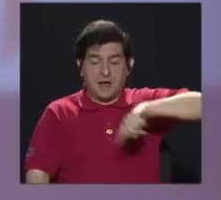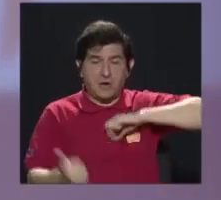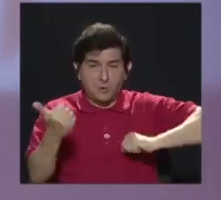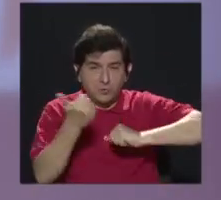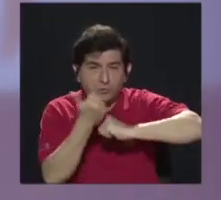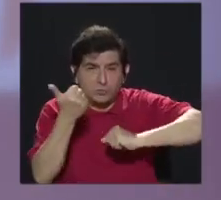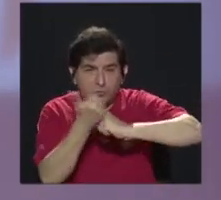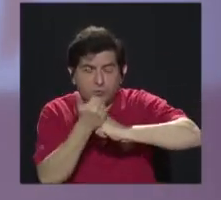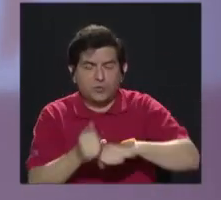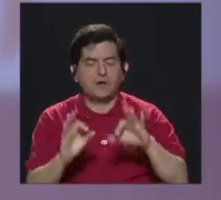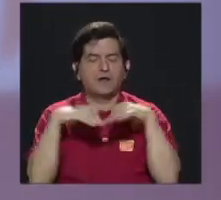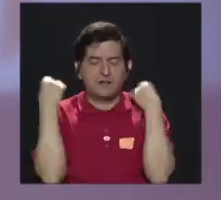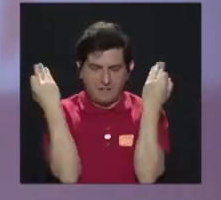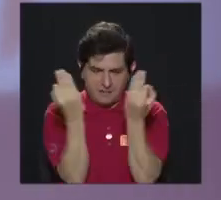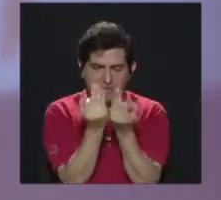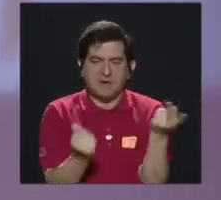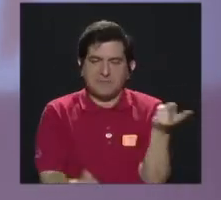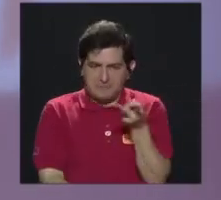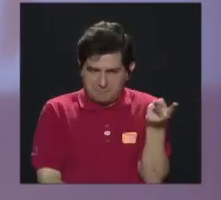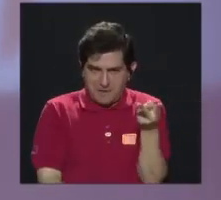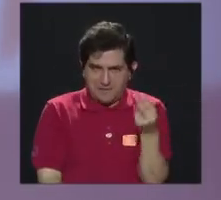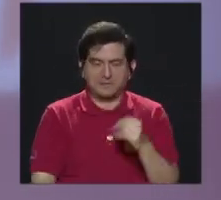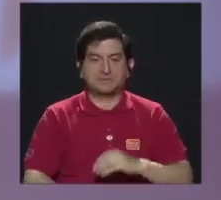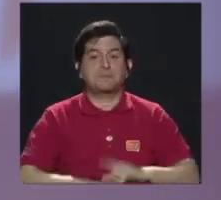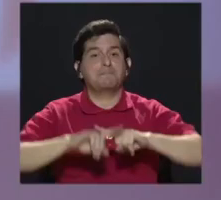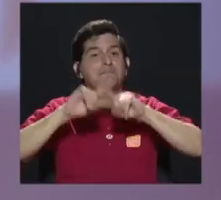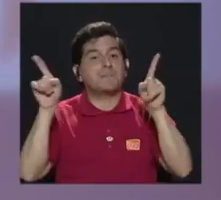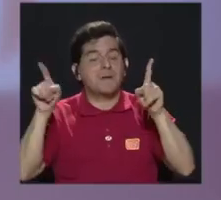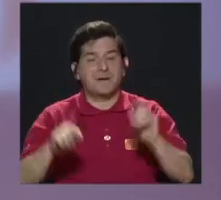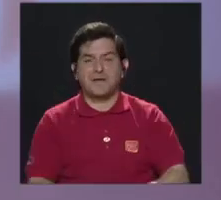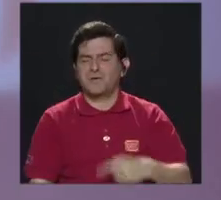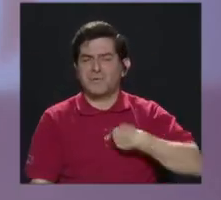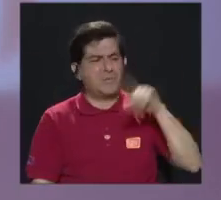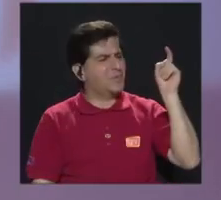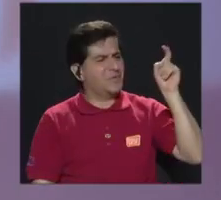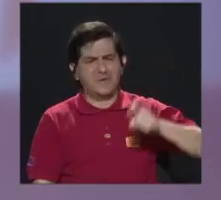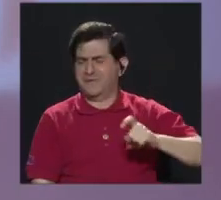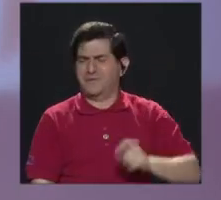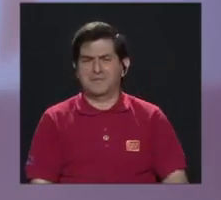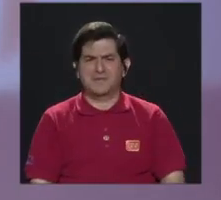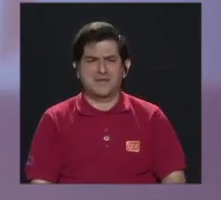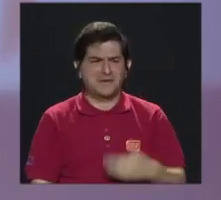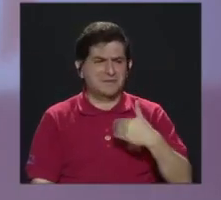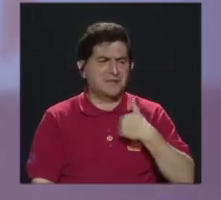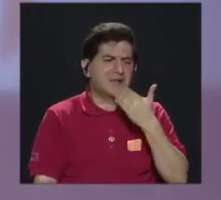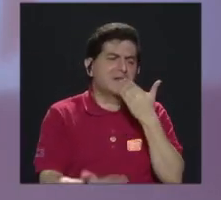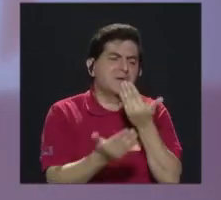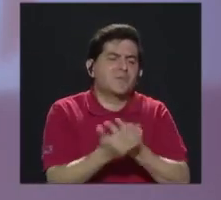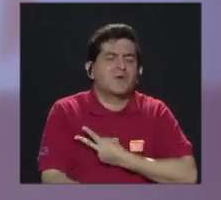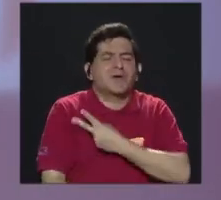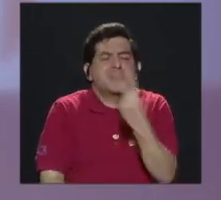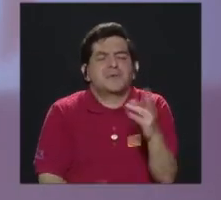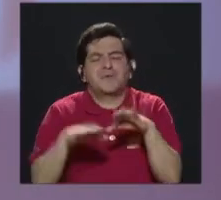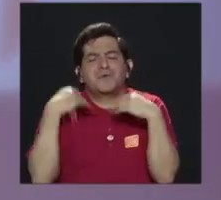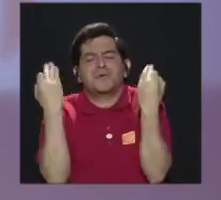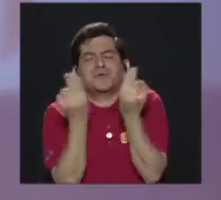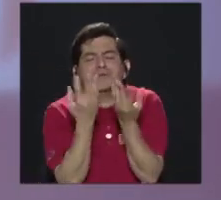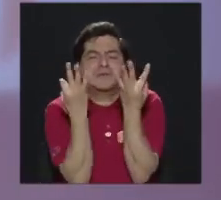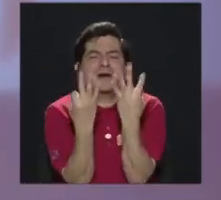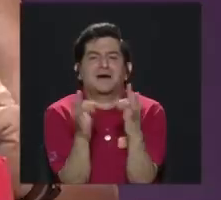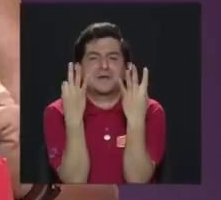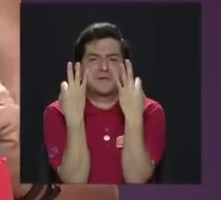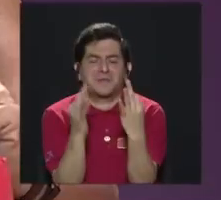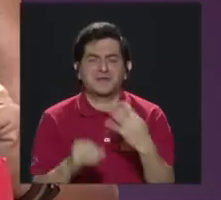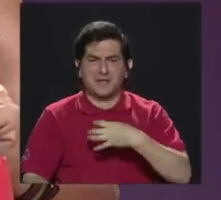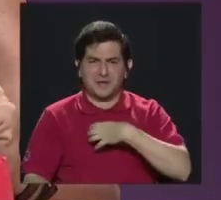mucho la familia, las dos familias, pero uno no debería contar con la buena voluntad de los familiares para poder crear